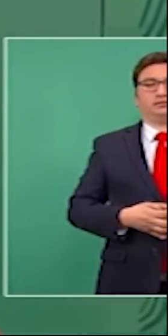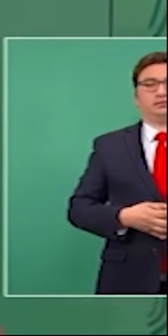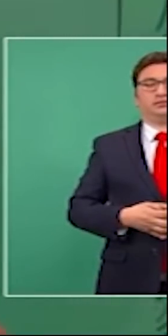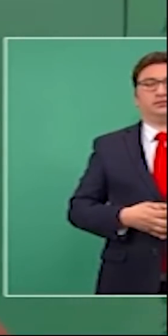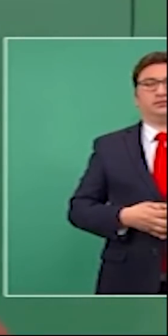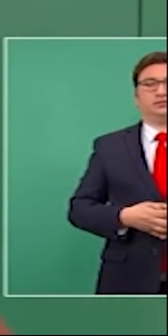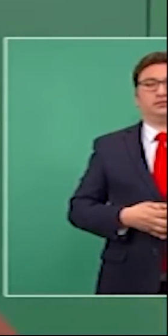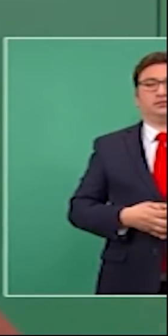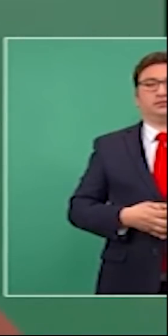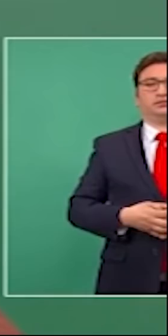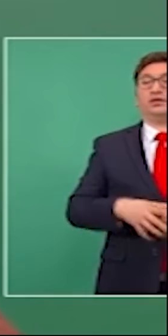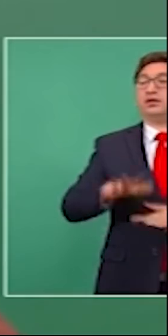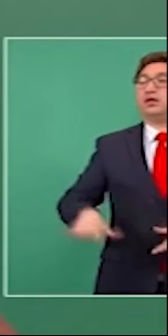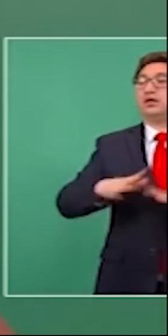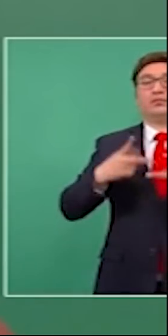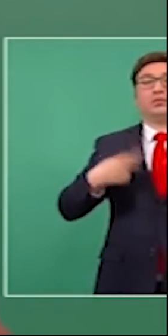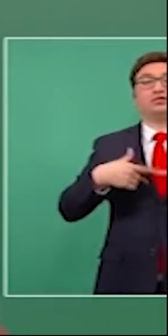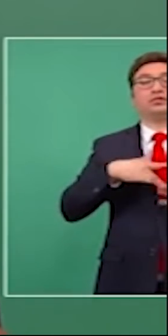el apoyo del pueblo.